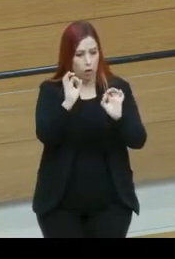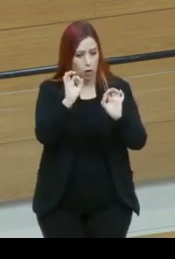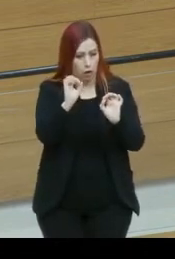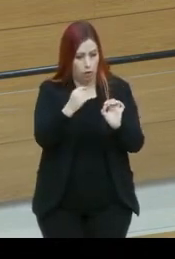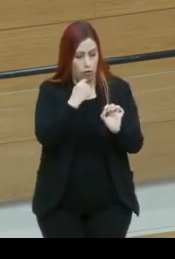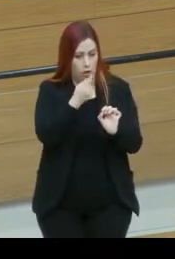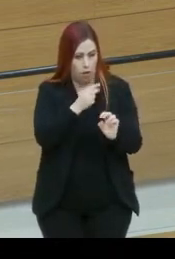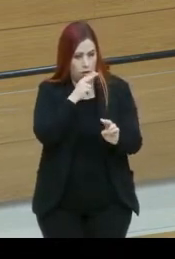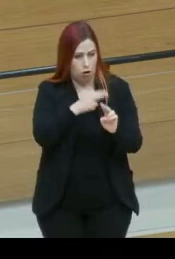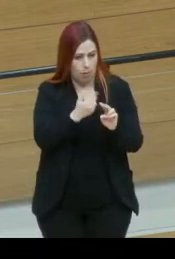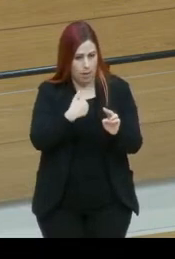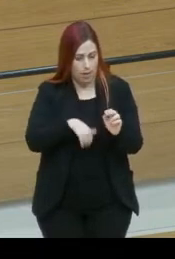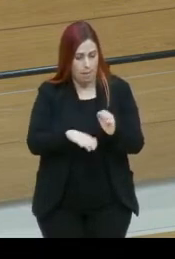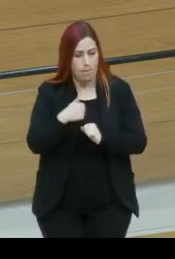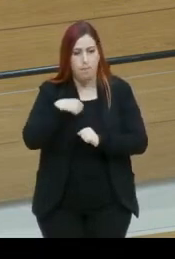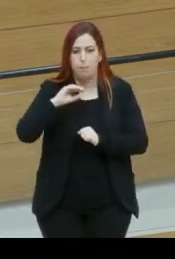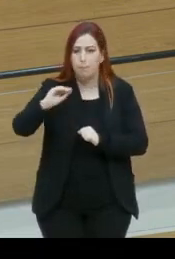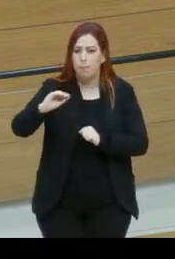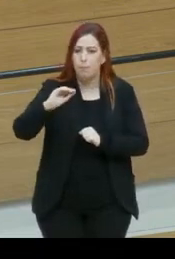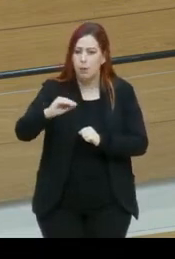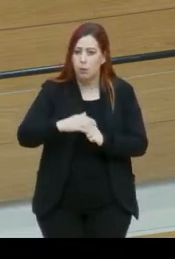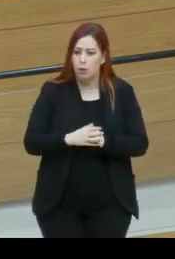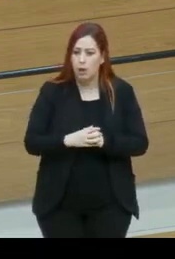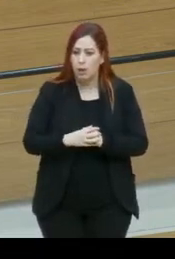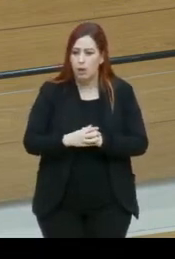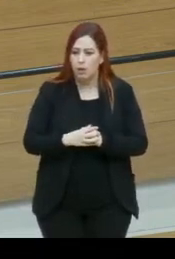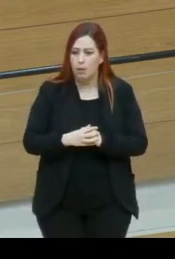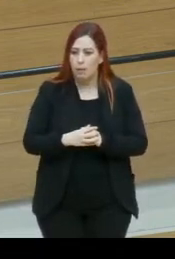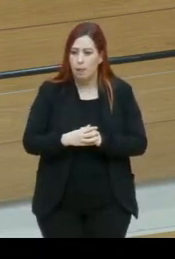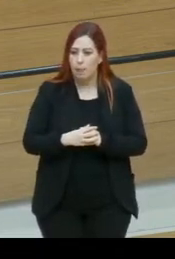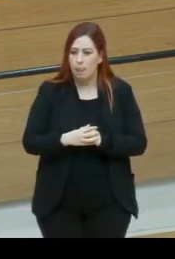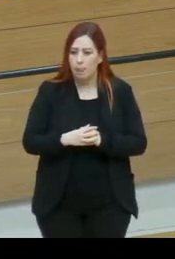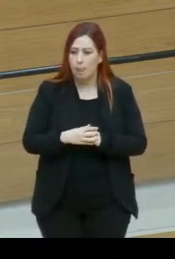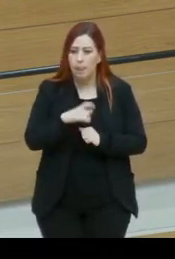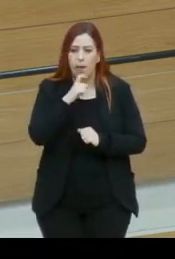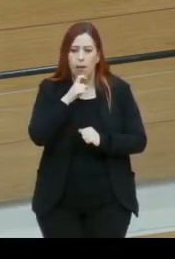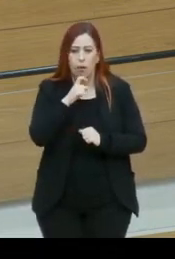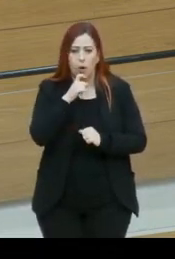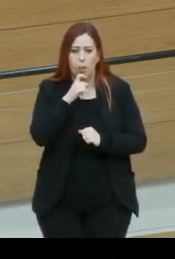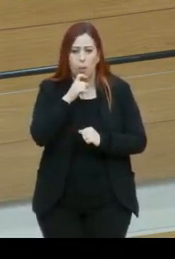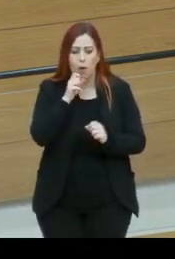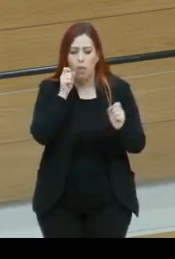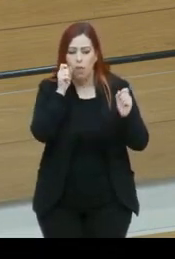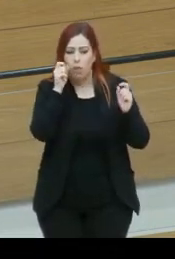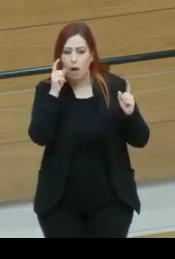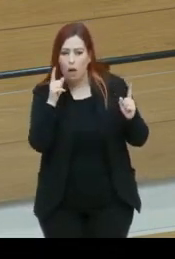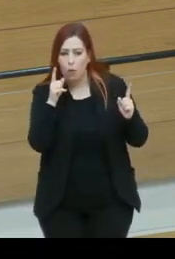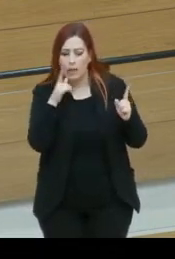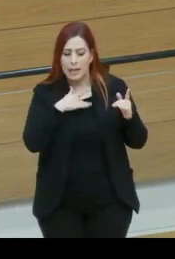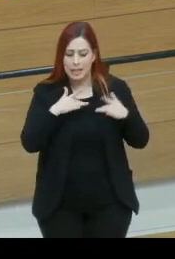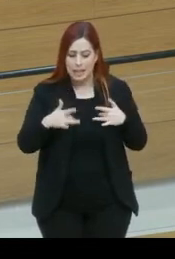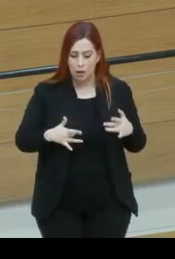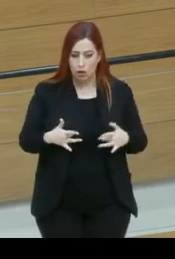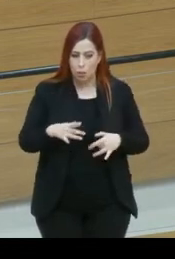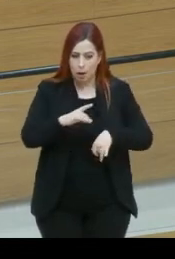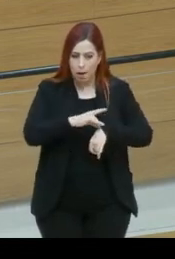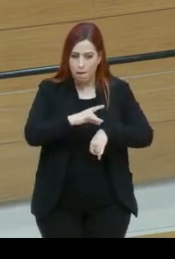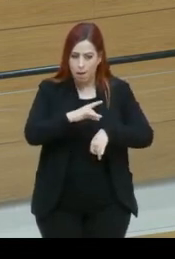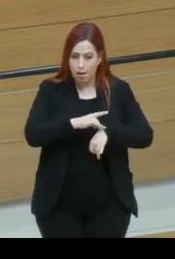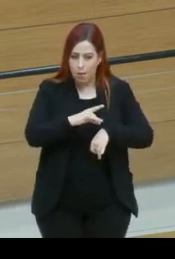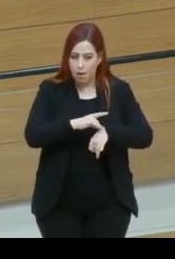mencionado, y mi pregunta sería, ¿cómo podemos identificar cuáles son los síntomas de esas